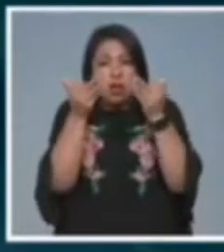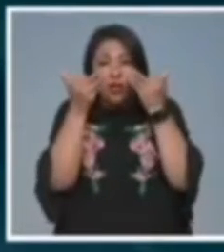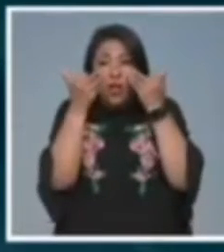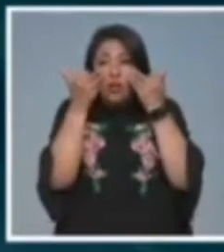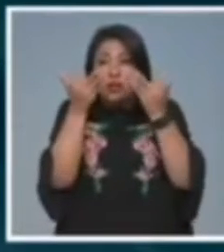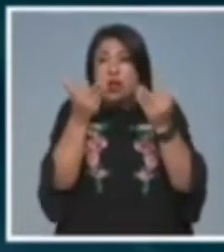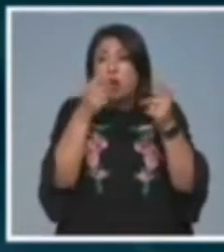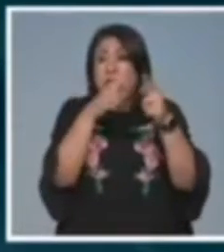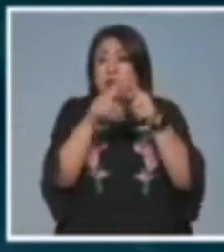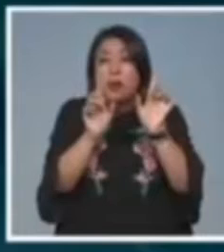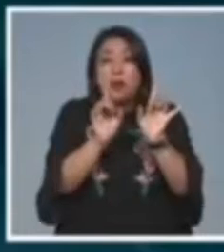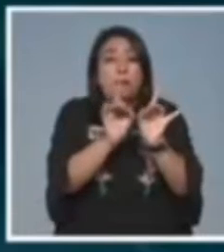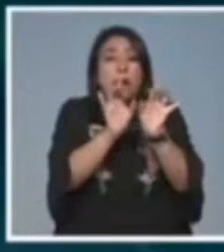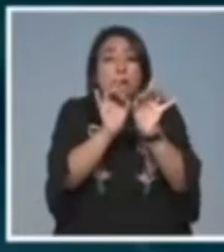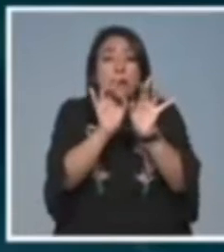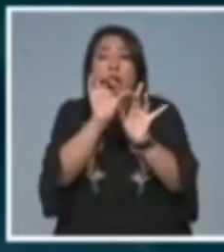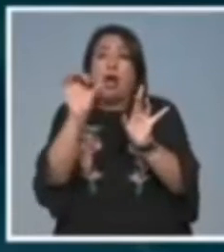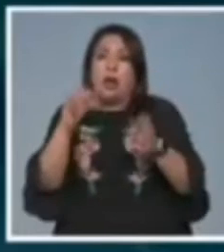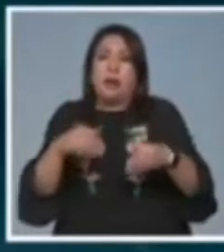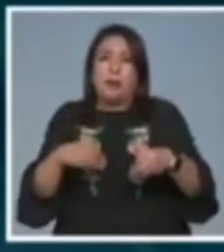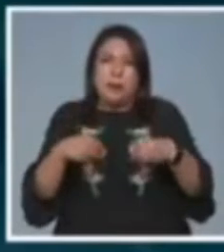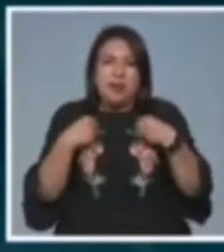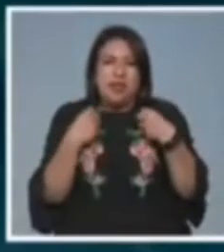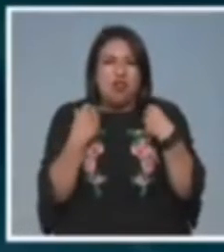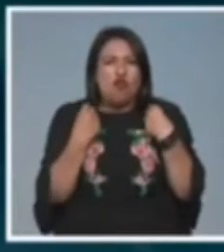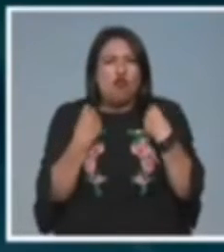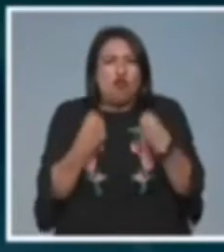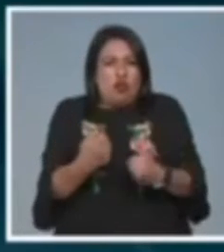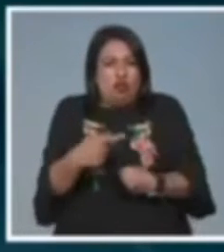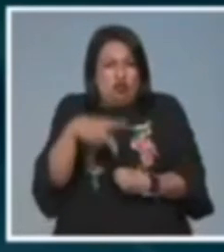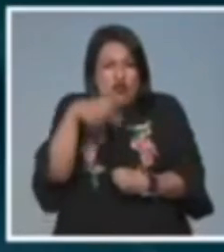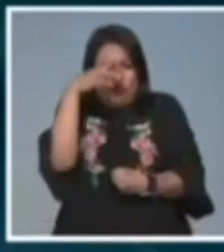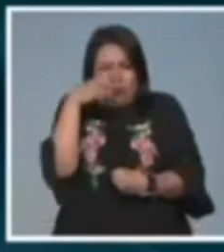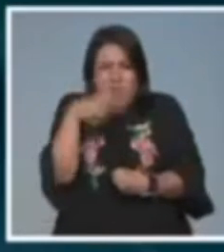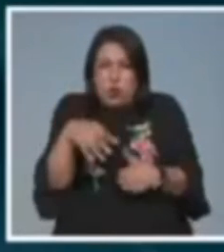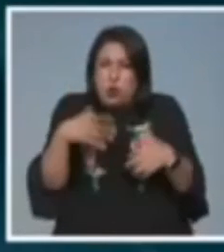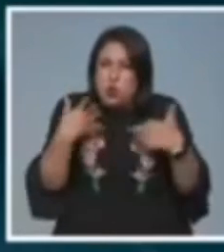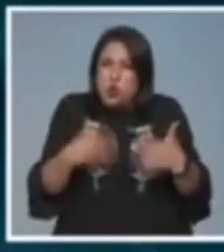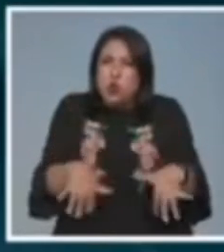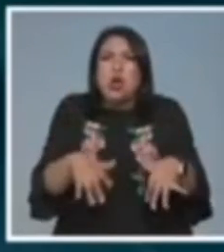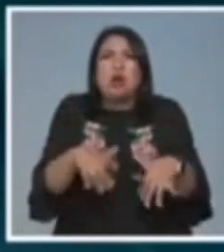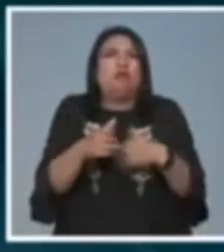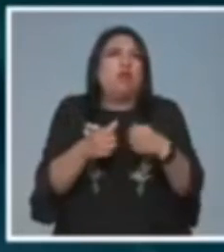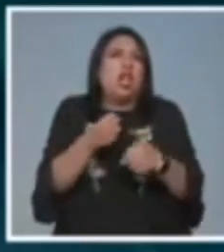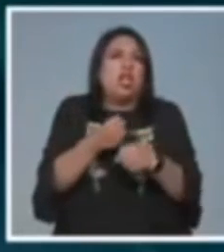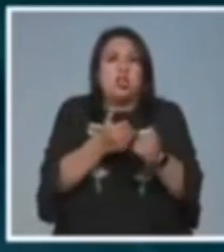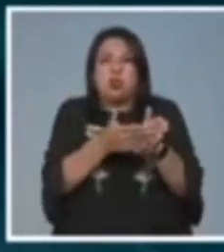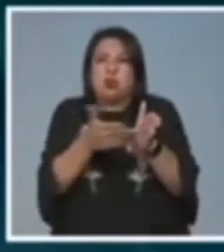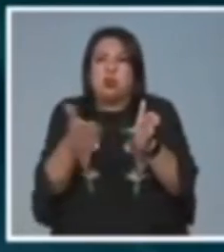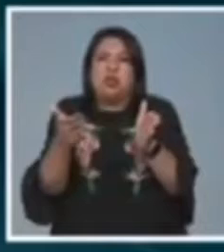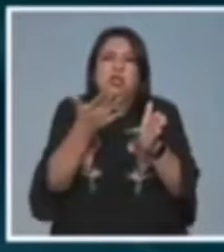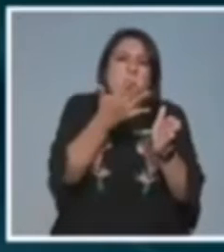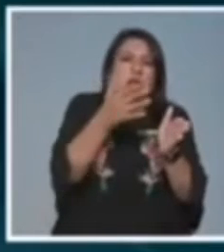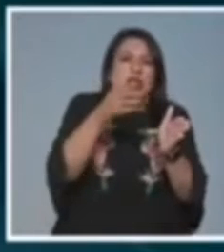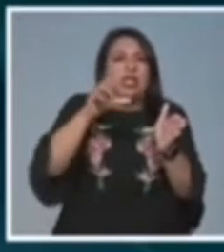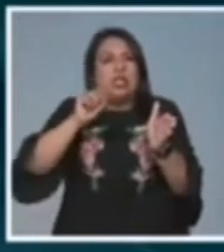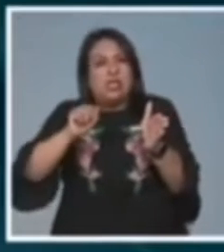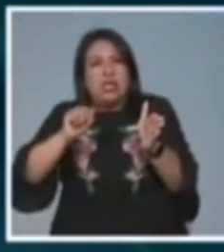múltiples episodios de la vida de la intensa vida mexicana de los años 50-60